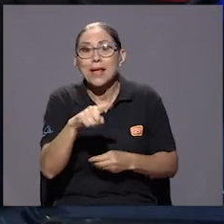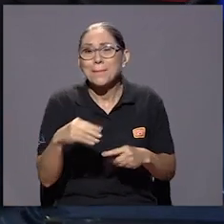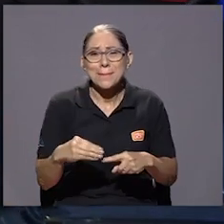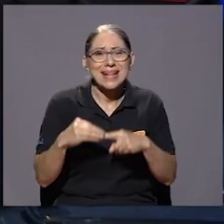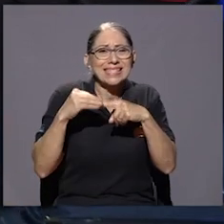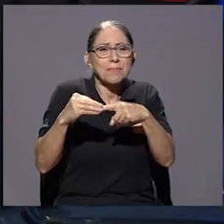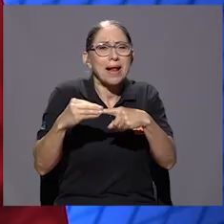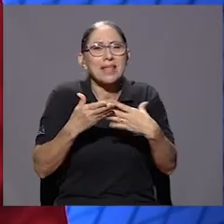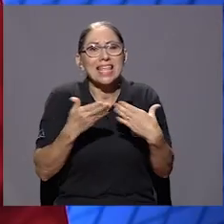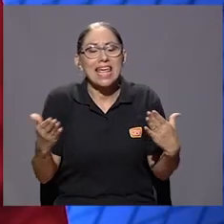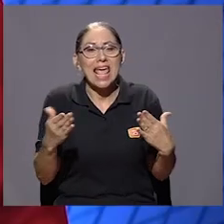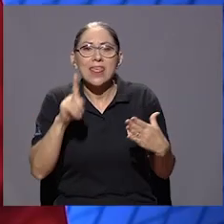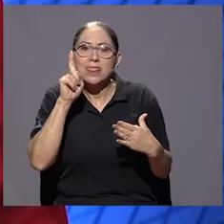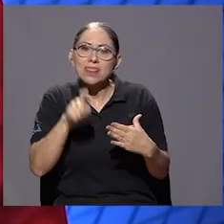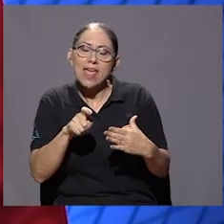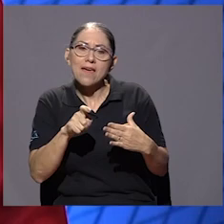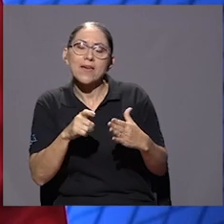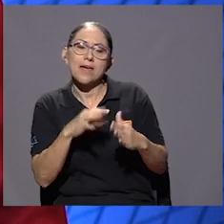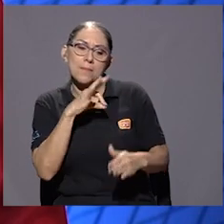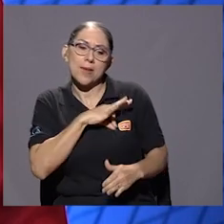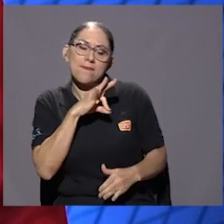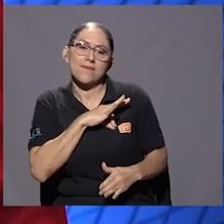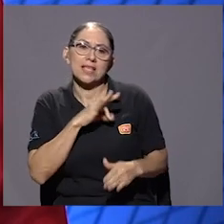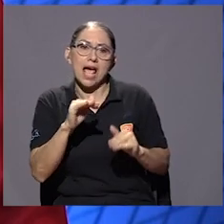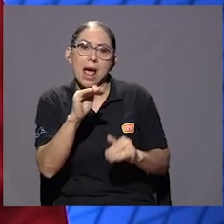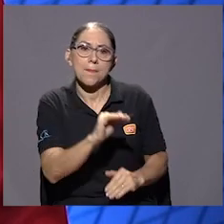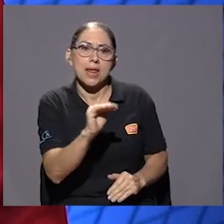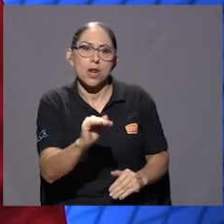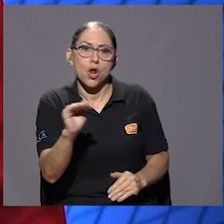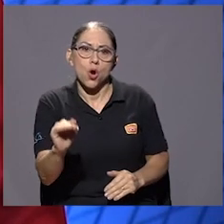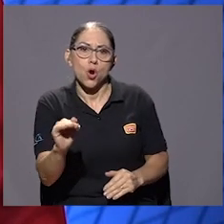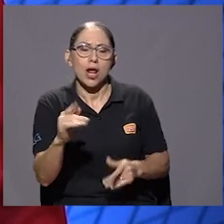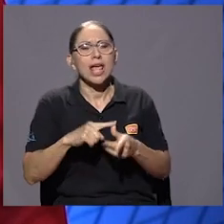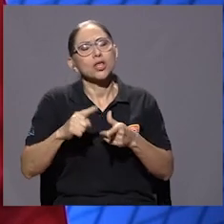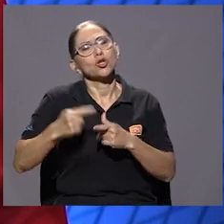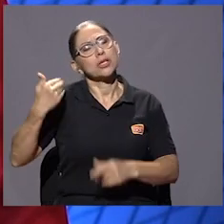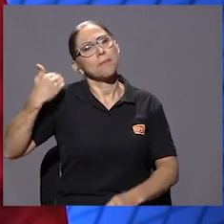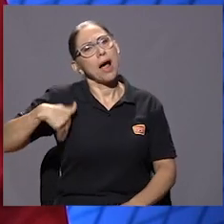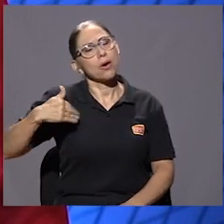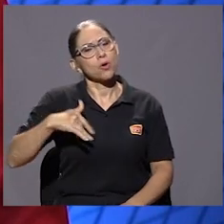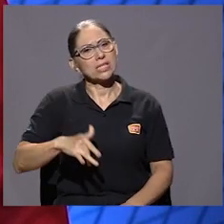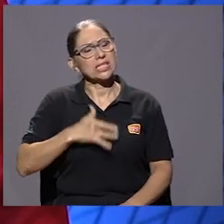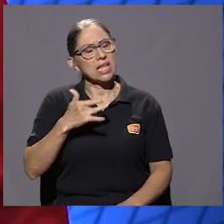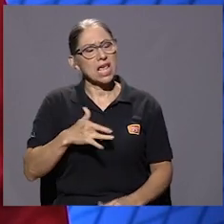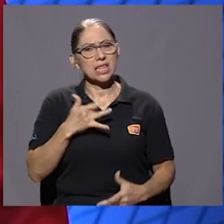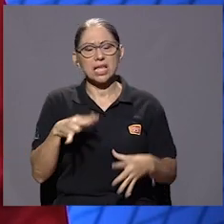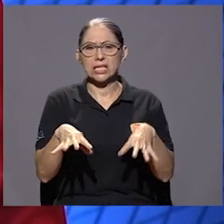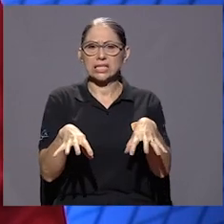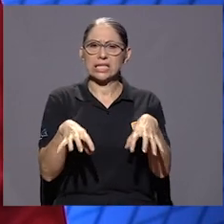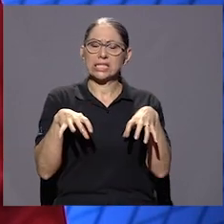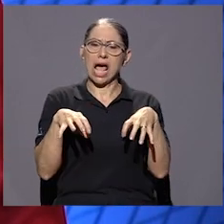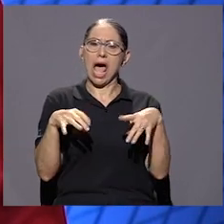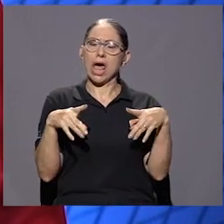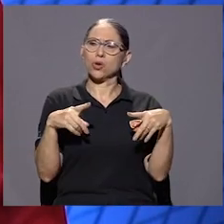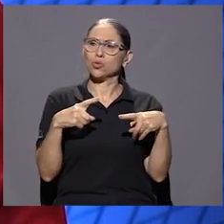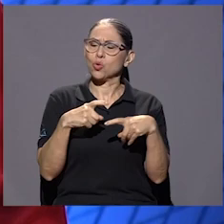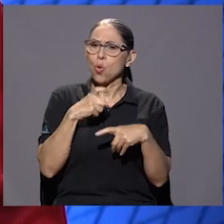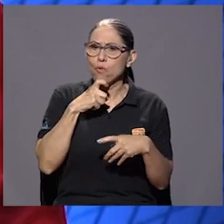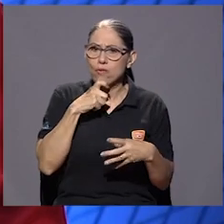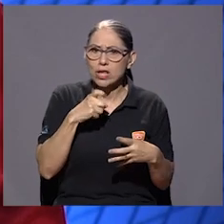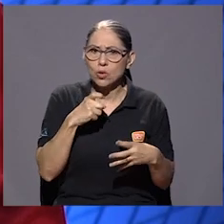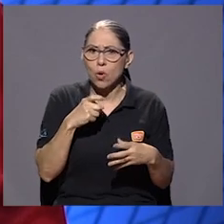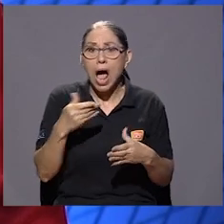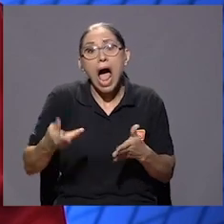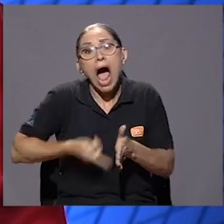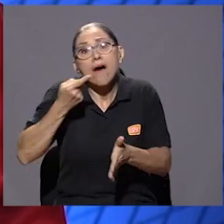sumamente importante. Entonces a los varones les genera mucho conflicto, se sienten estresados. Hay hombres que dicen,